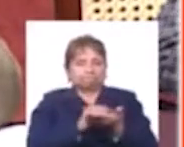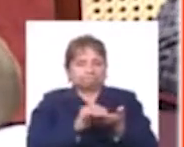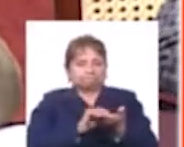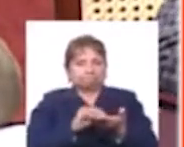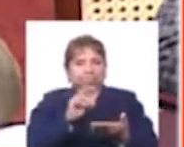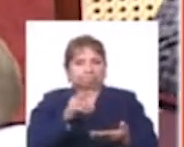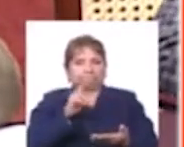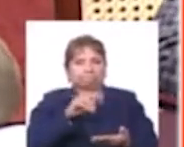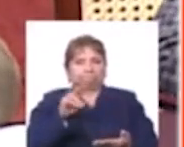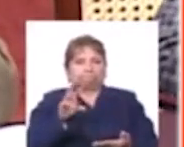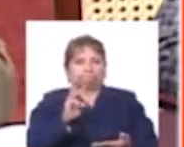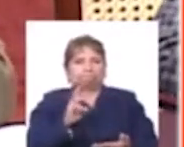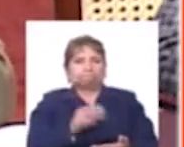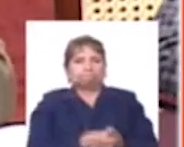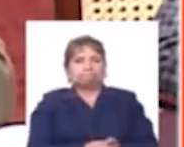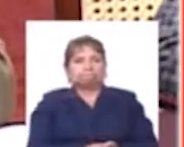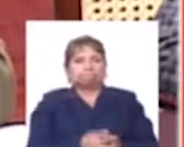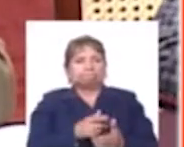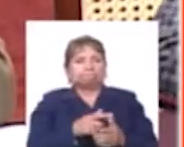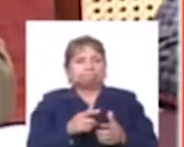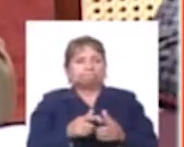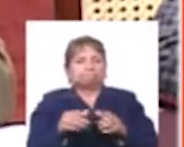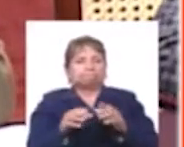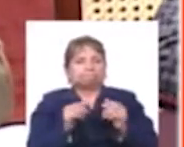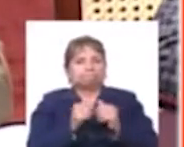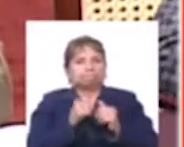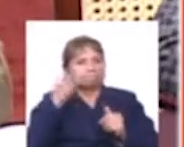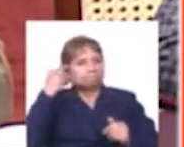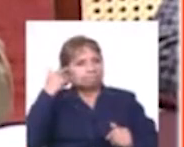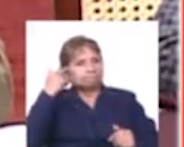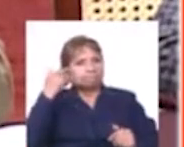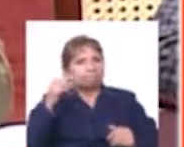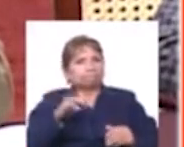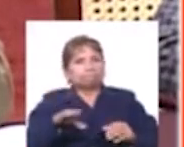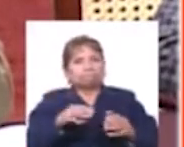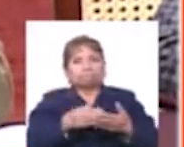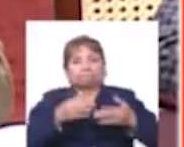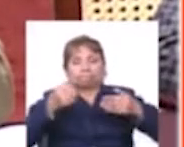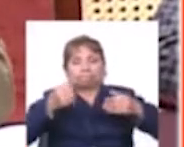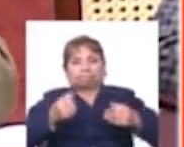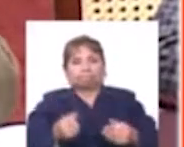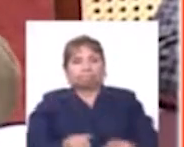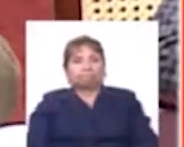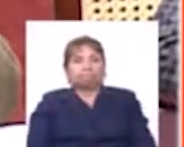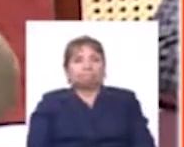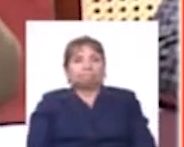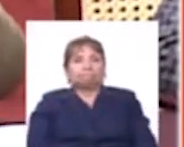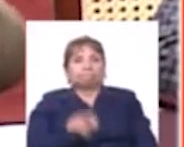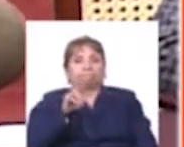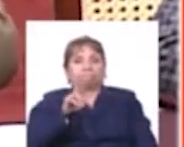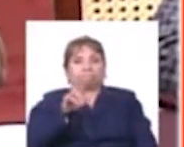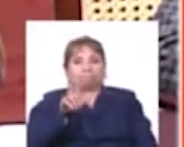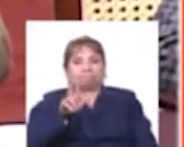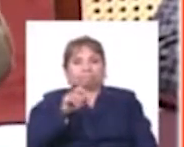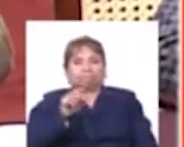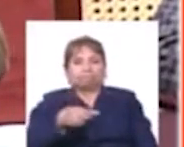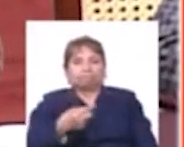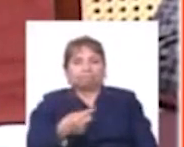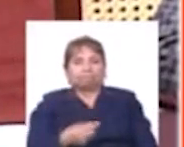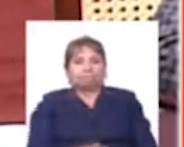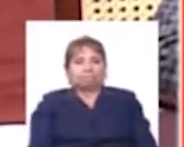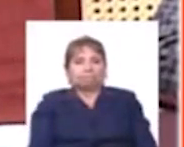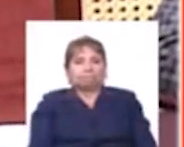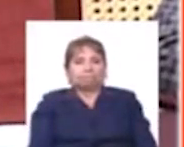que es una cosa totalmente absurda. Además, los patrones son ellos mismos. Acá cuando se trata de trabajadores y